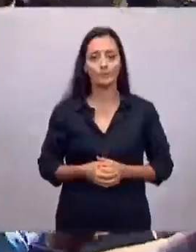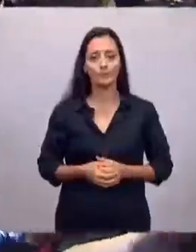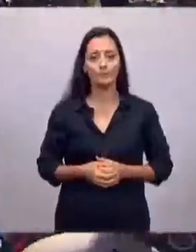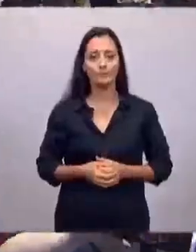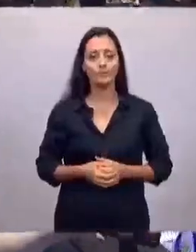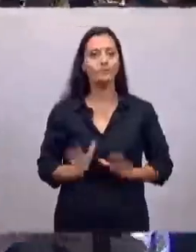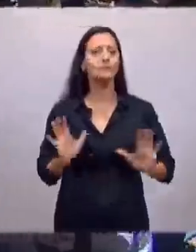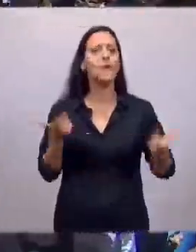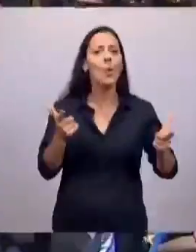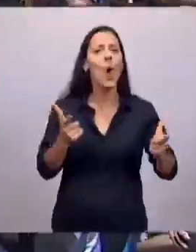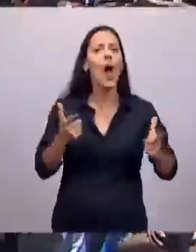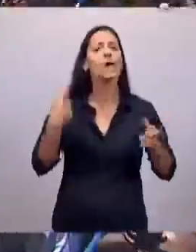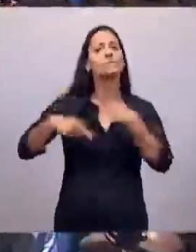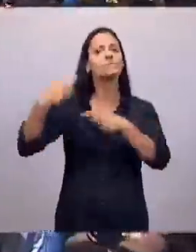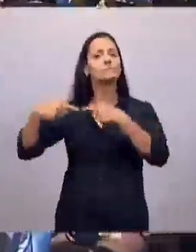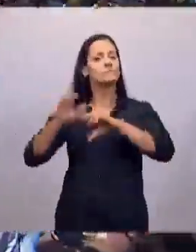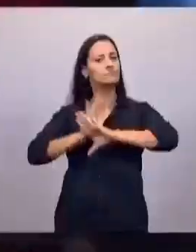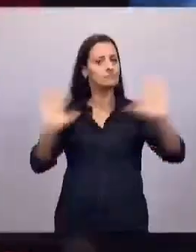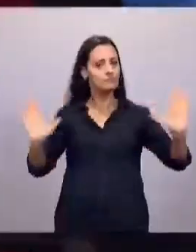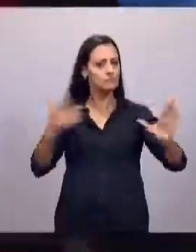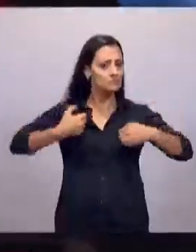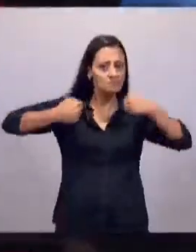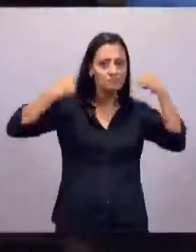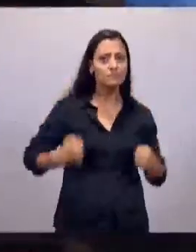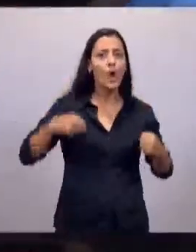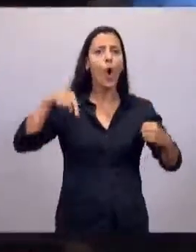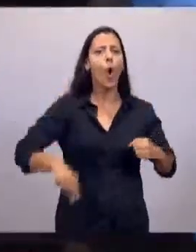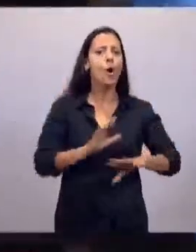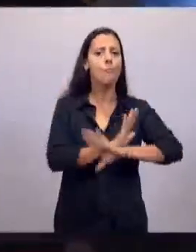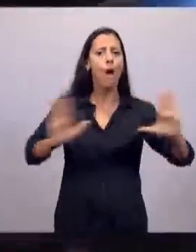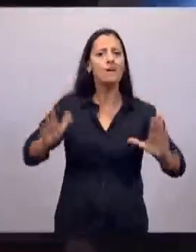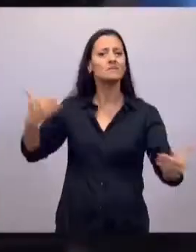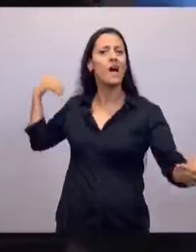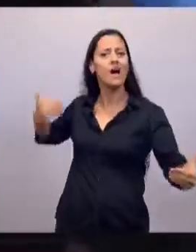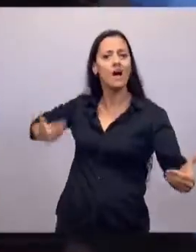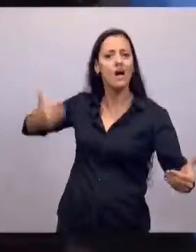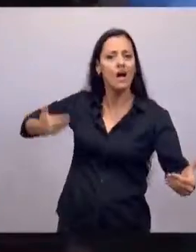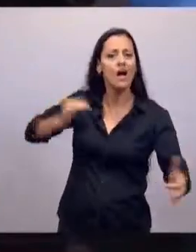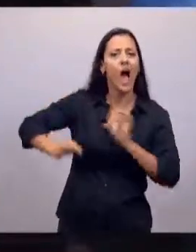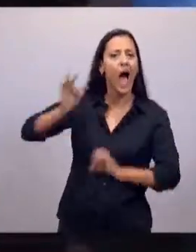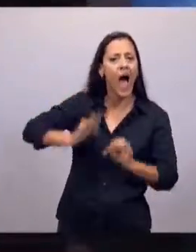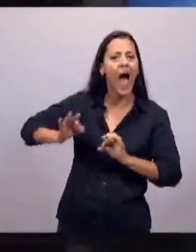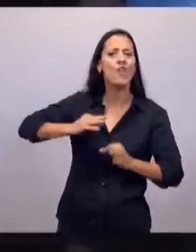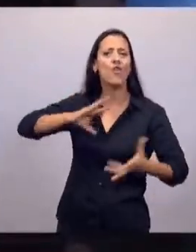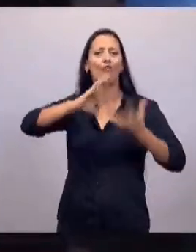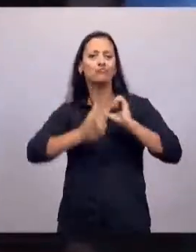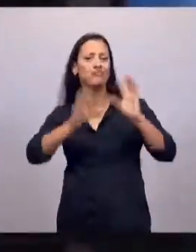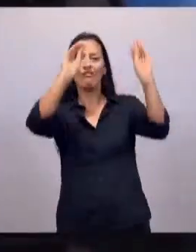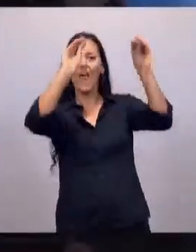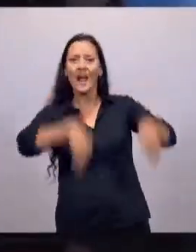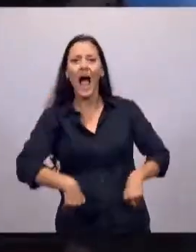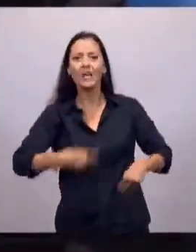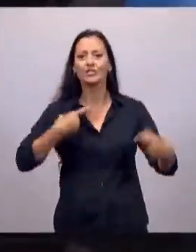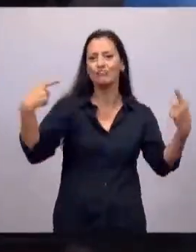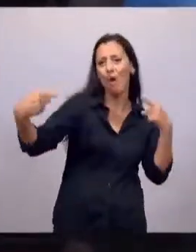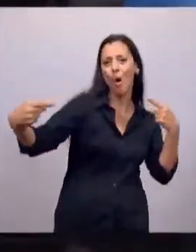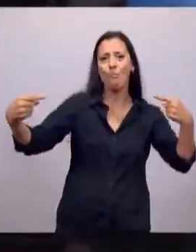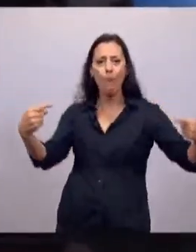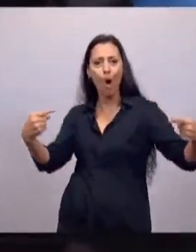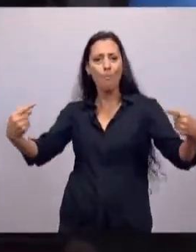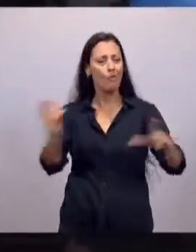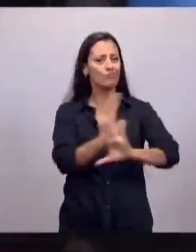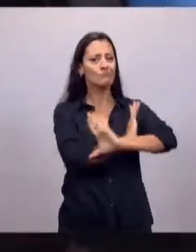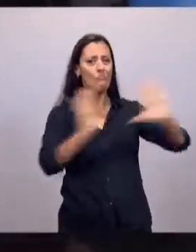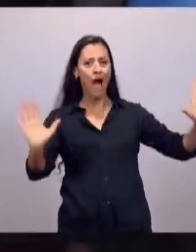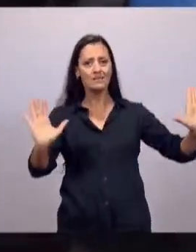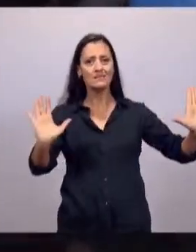No hay vuelta atrás. Hoy enterramos décadas de fracaso, peleas intestinas y disputas sin